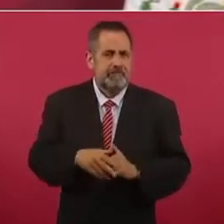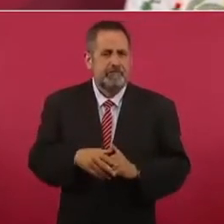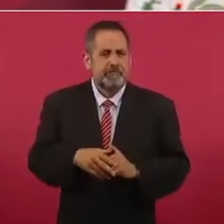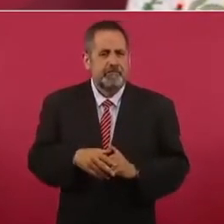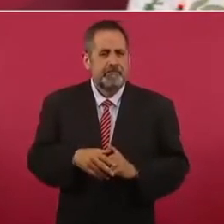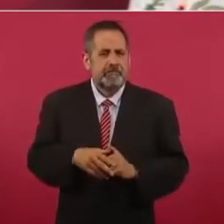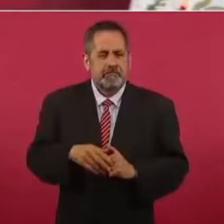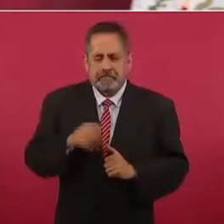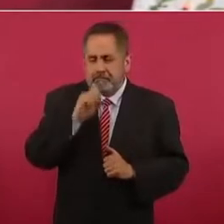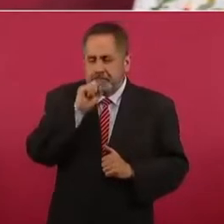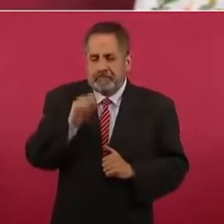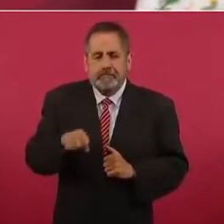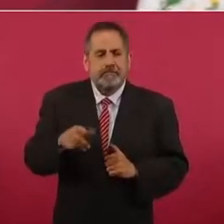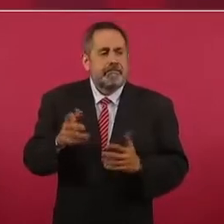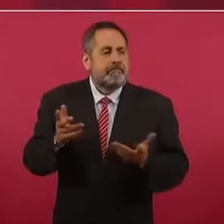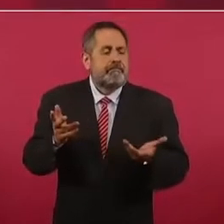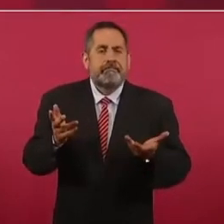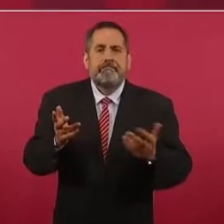también